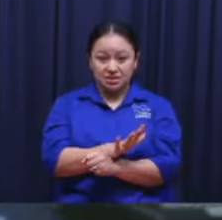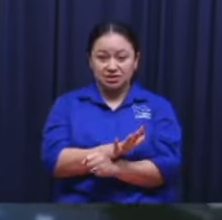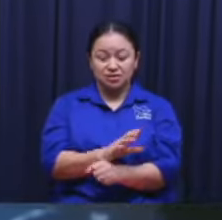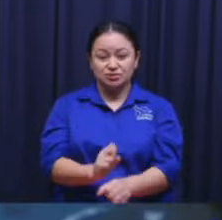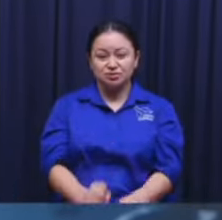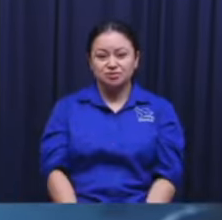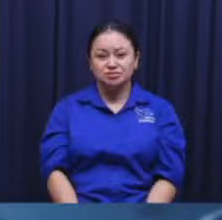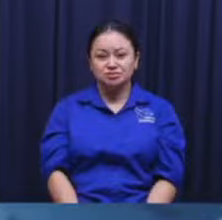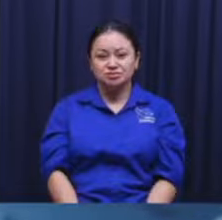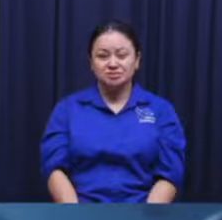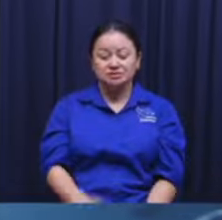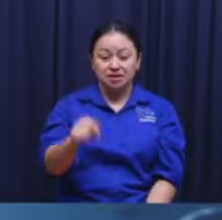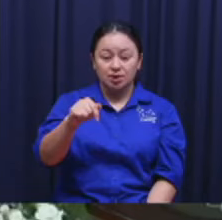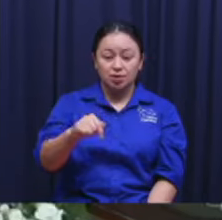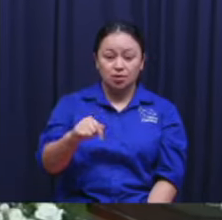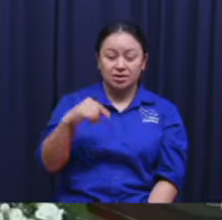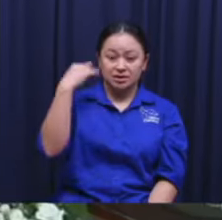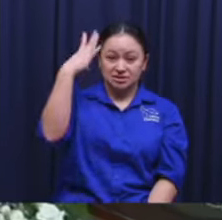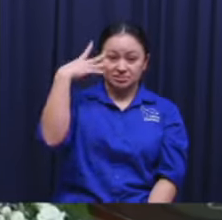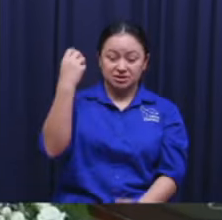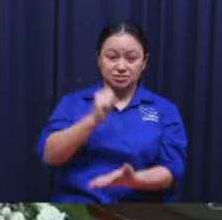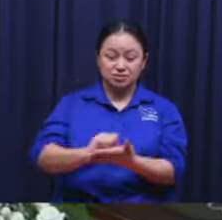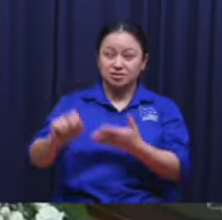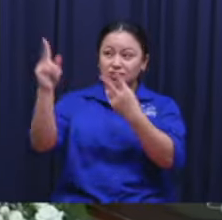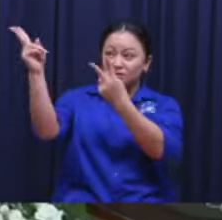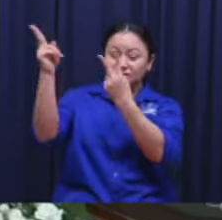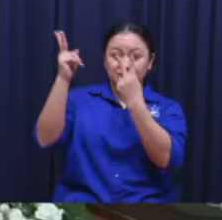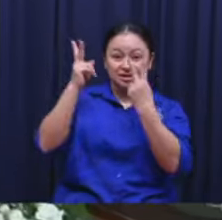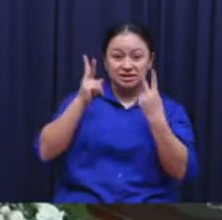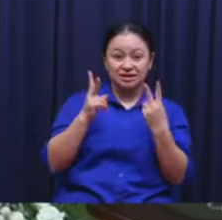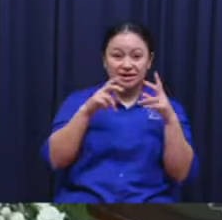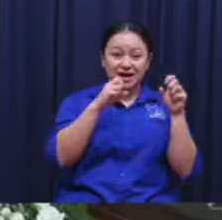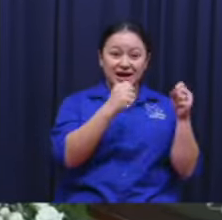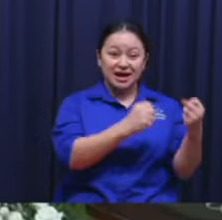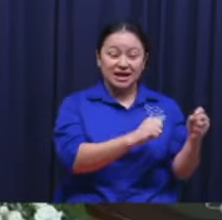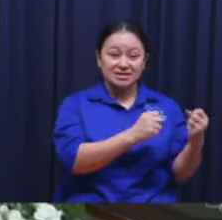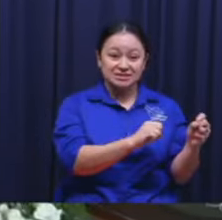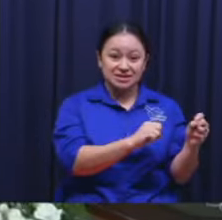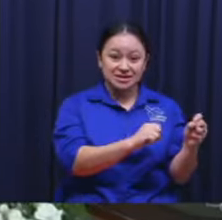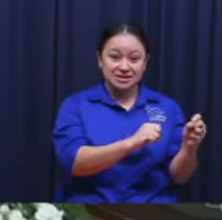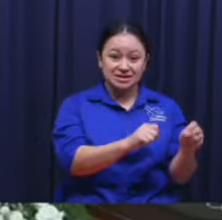Entonces ahora viene el Espíritu Santo, empieza a hacer y ahora